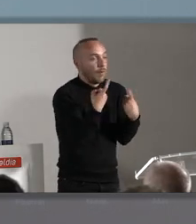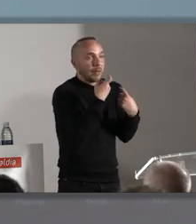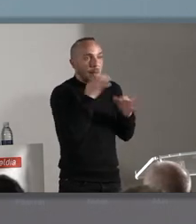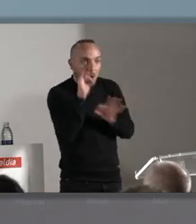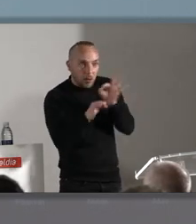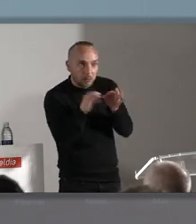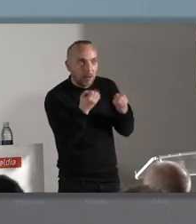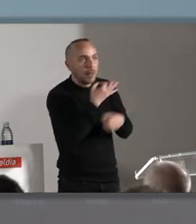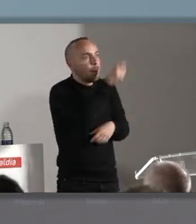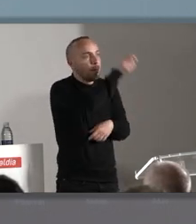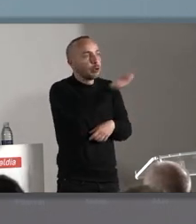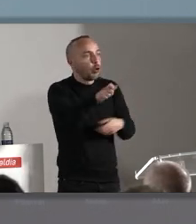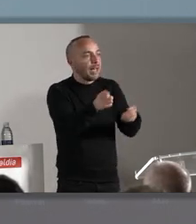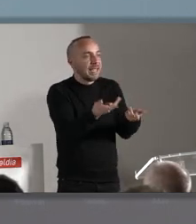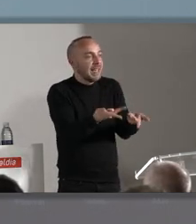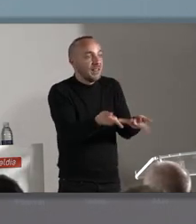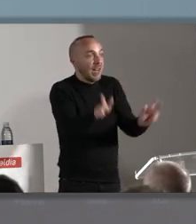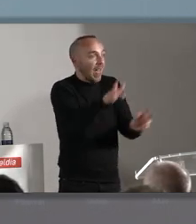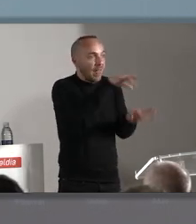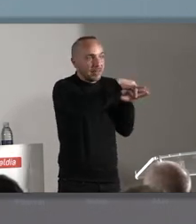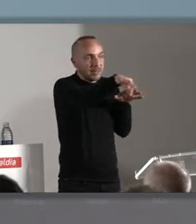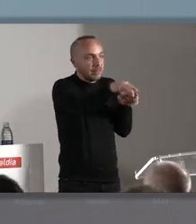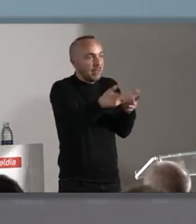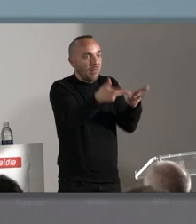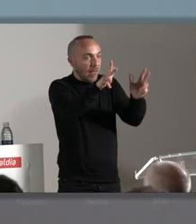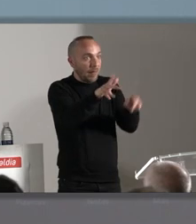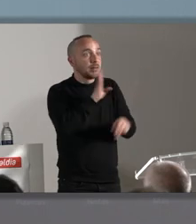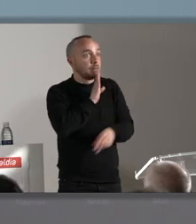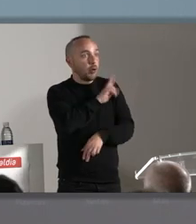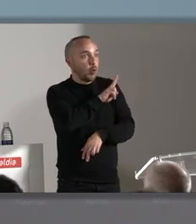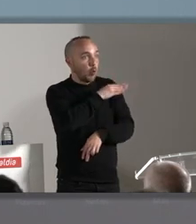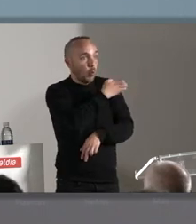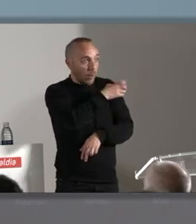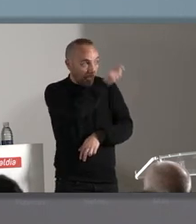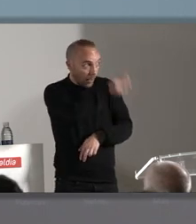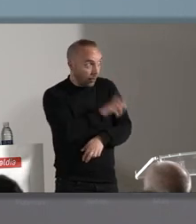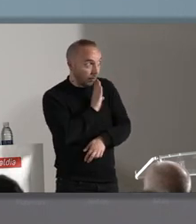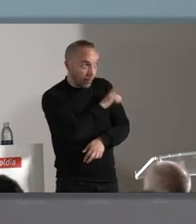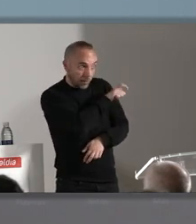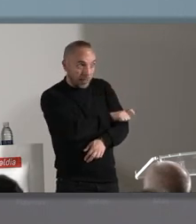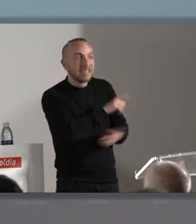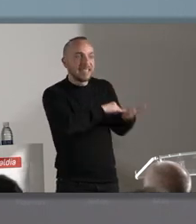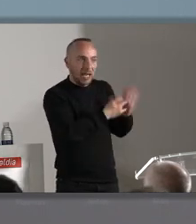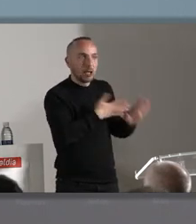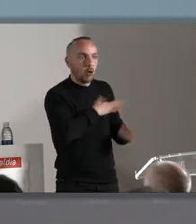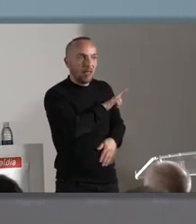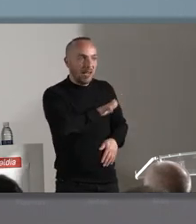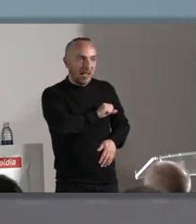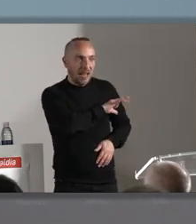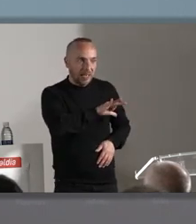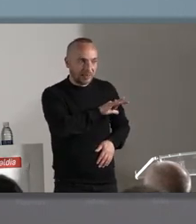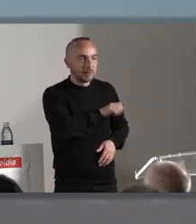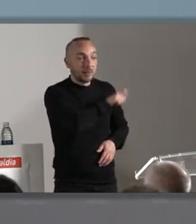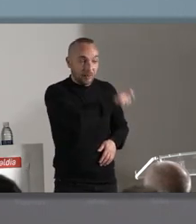personas liberadas, ¿no? Como Rubén, que antes ha presentado el modelo, que es técnico en este caso de REAS, que en un futuro